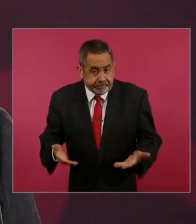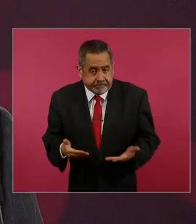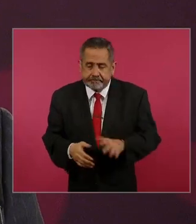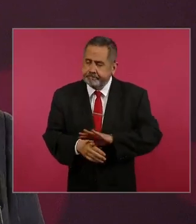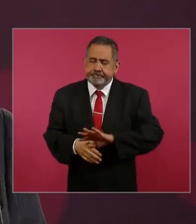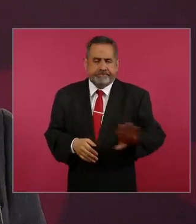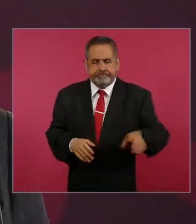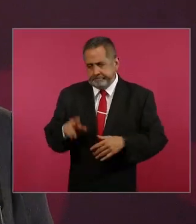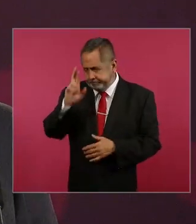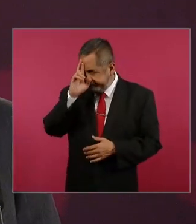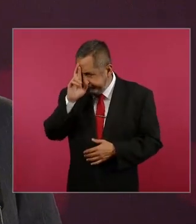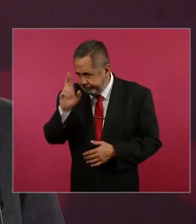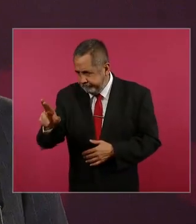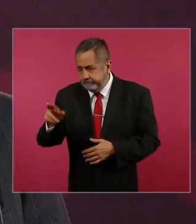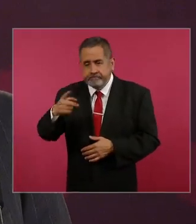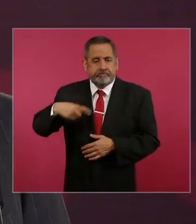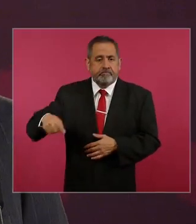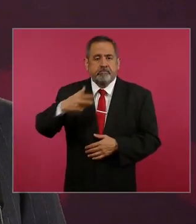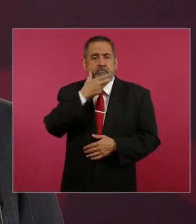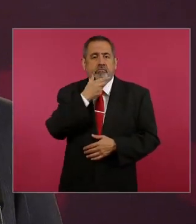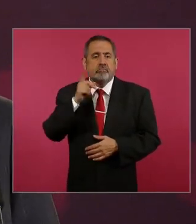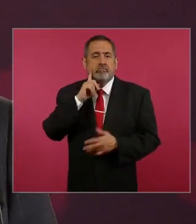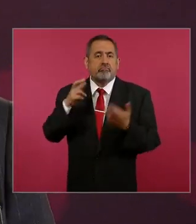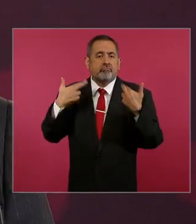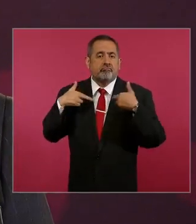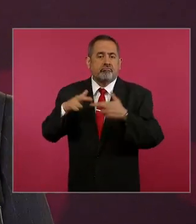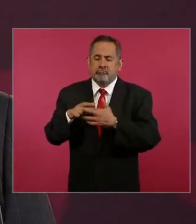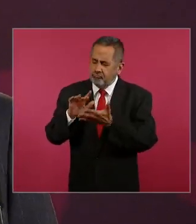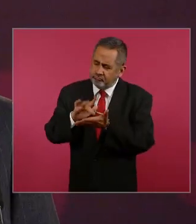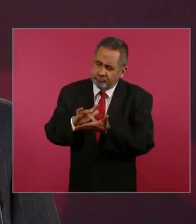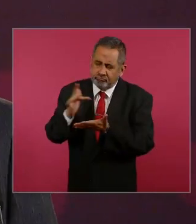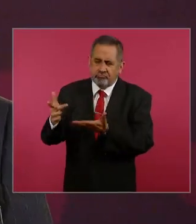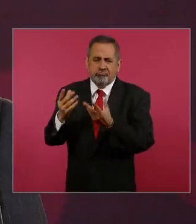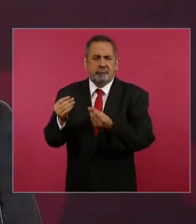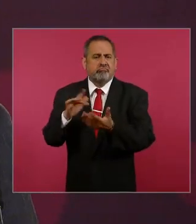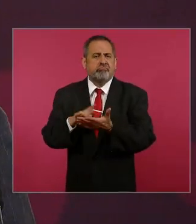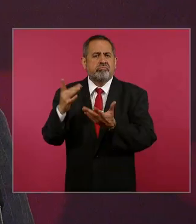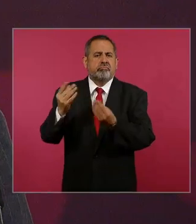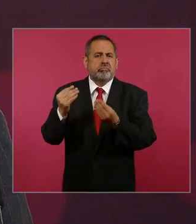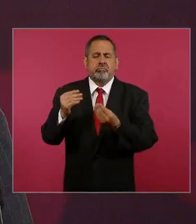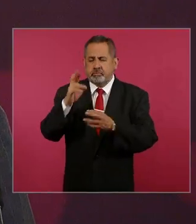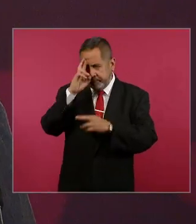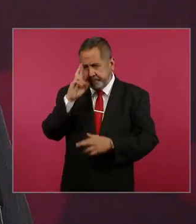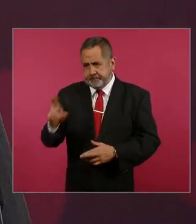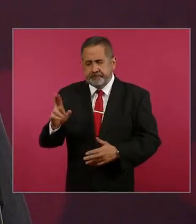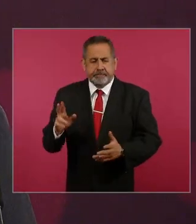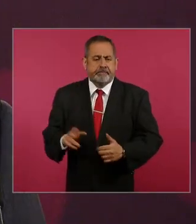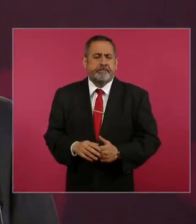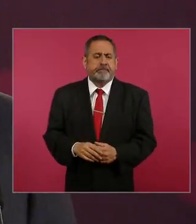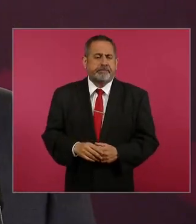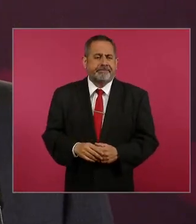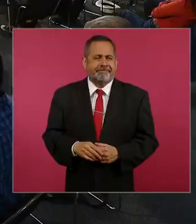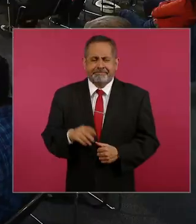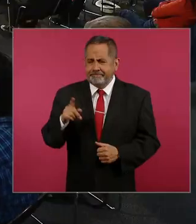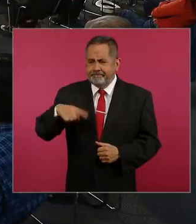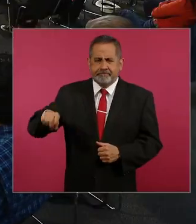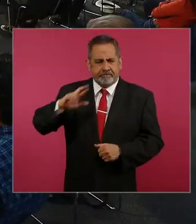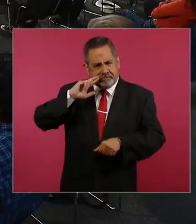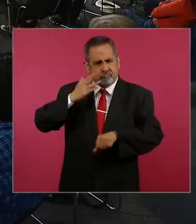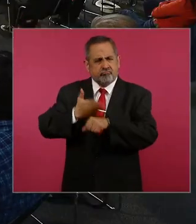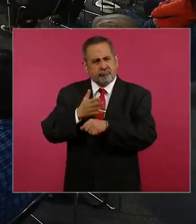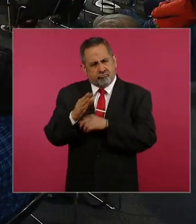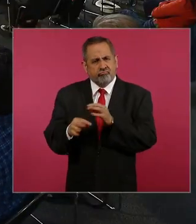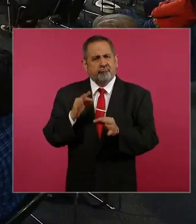todas nuestras maestras son nuestros maestros yo les agradezco muchísimo de manera responsable